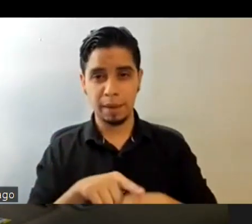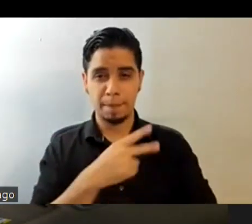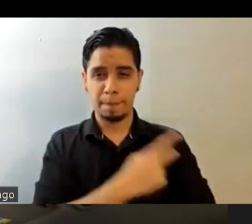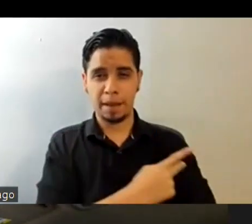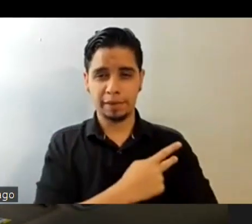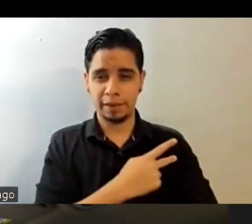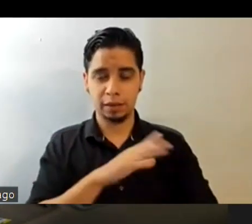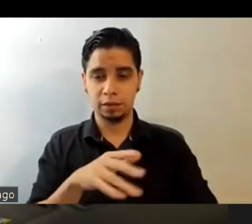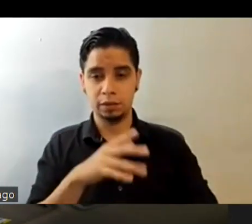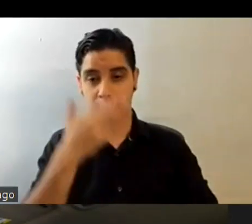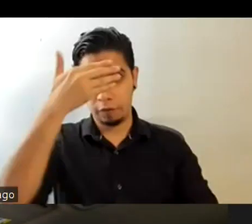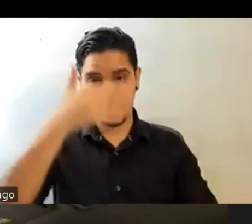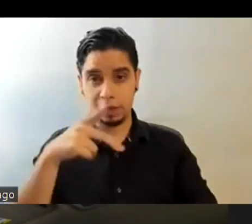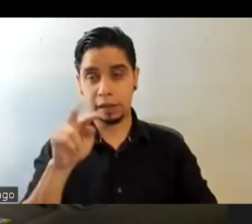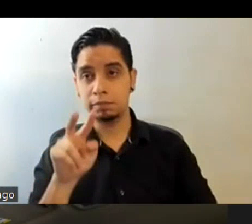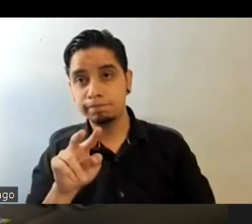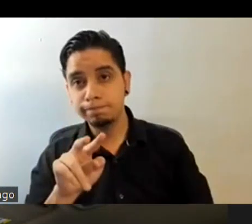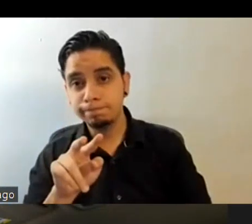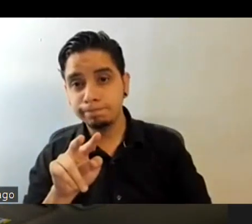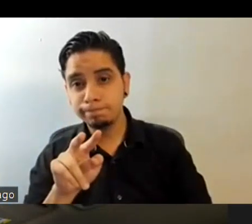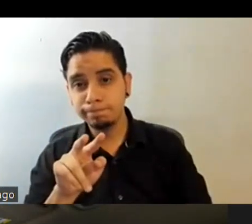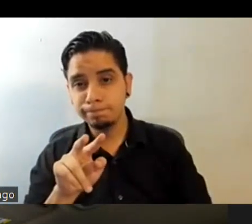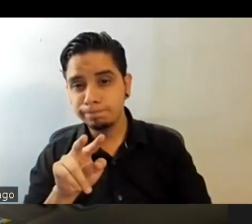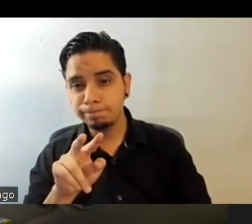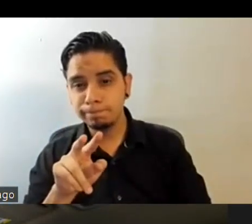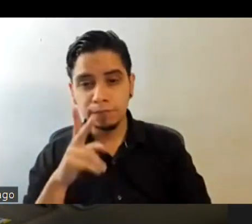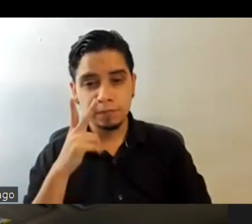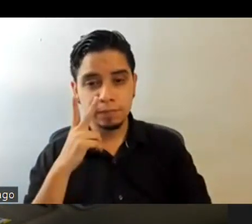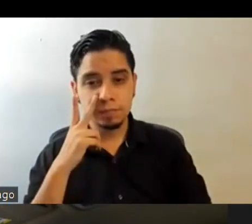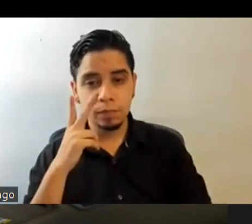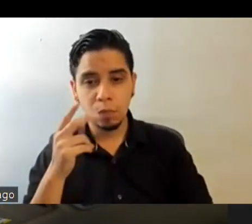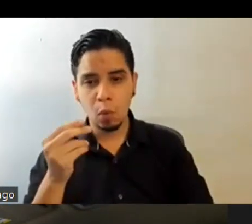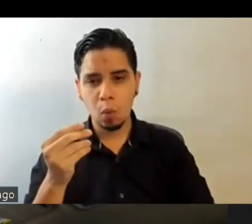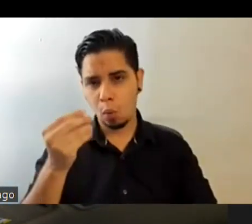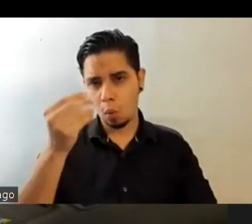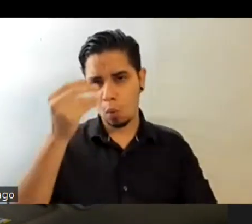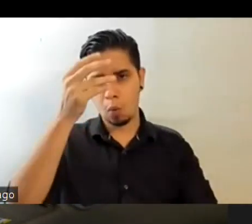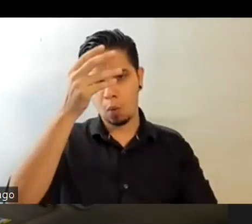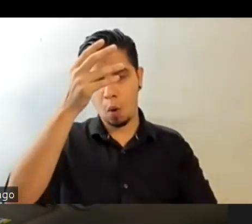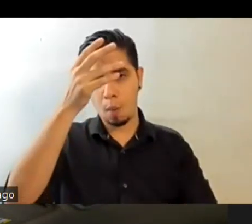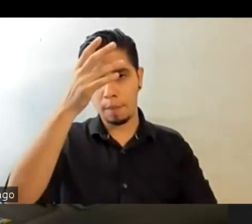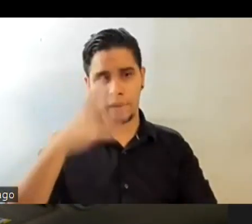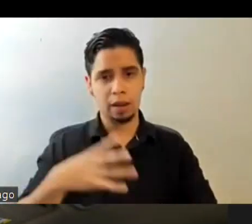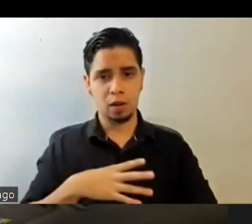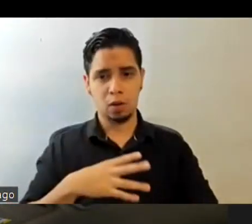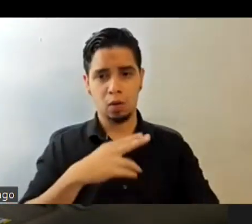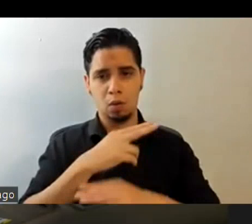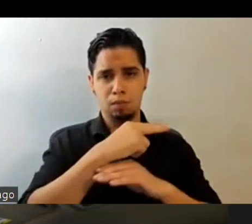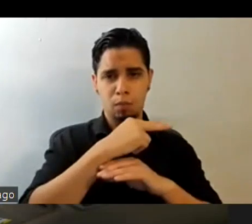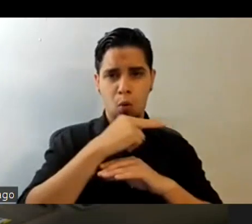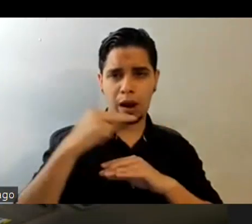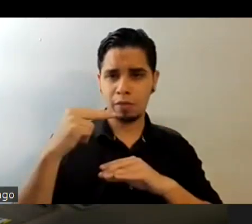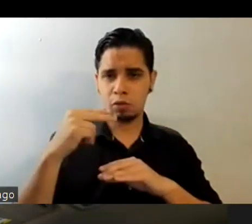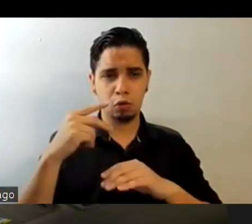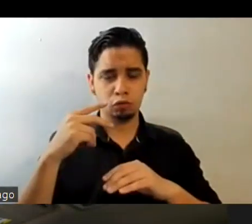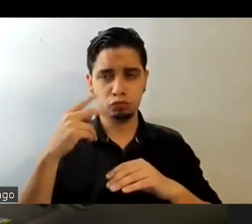y los pacientes estaban así, y de repente yo veo como una imagen de un hombre como volando frente a ellos así. Yo no sé qué video era ese o si